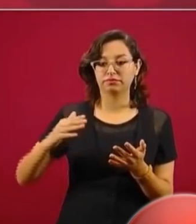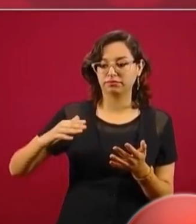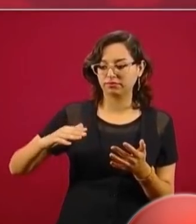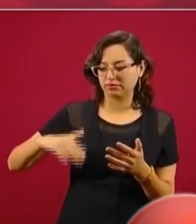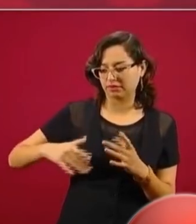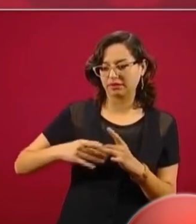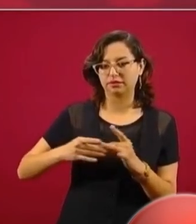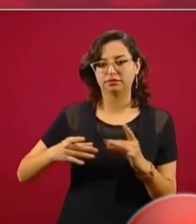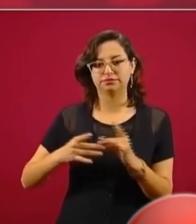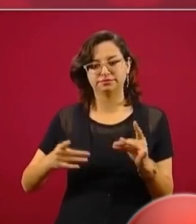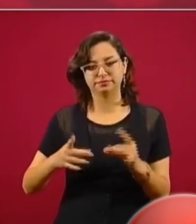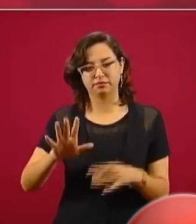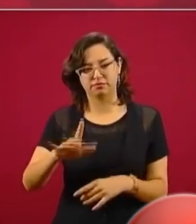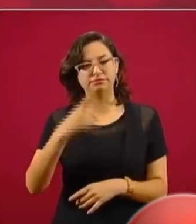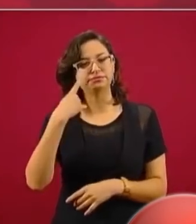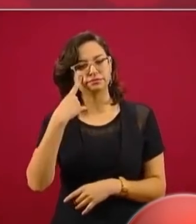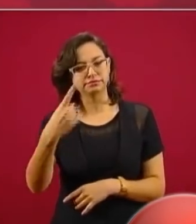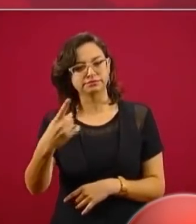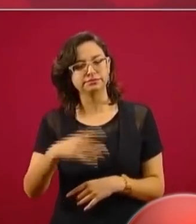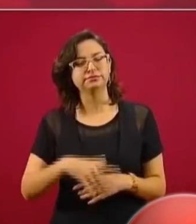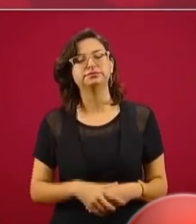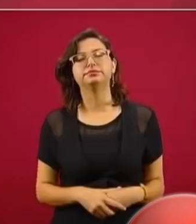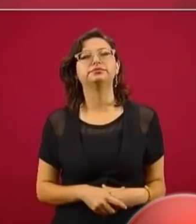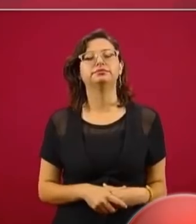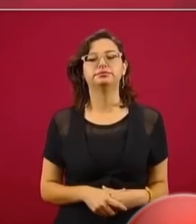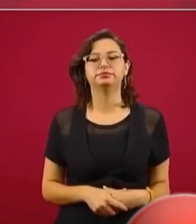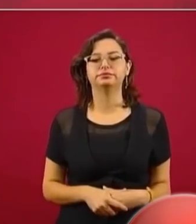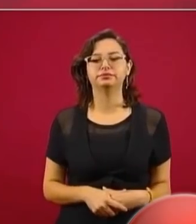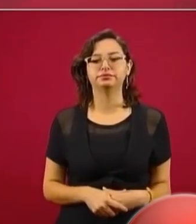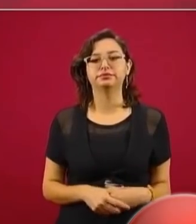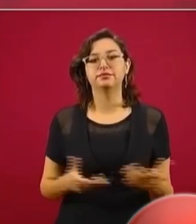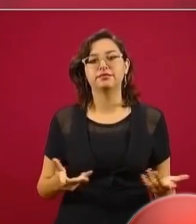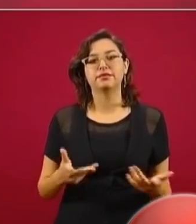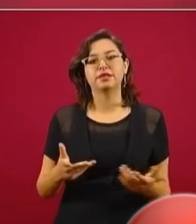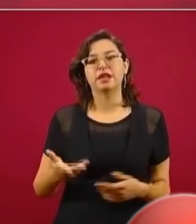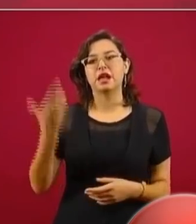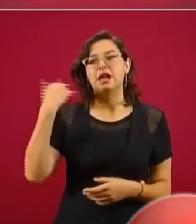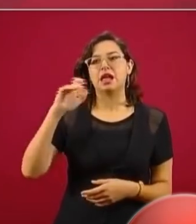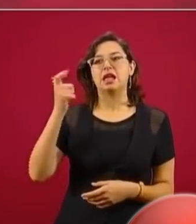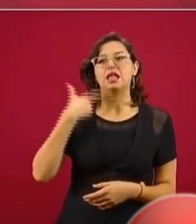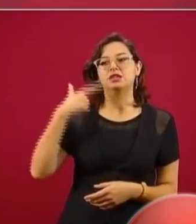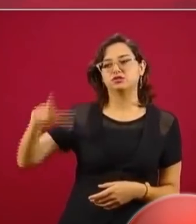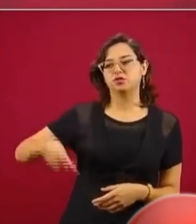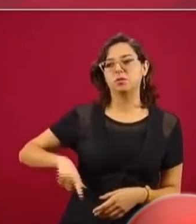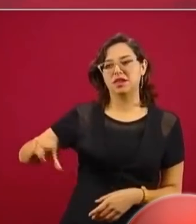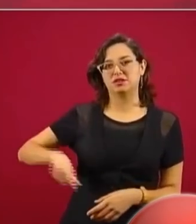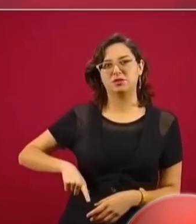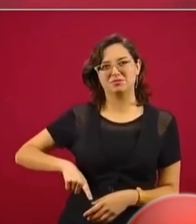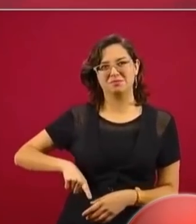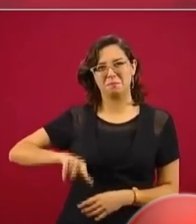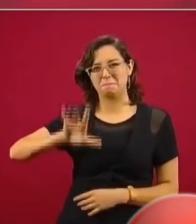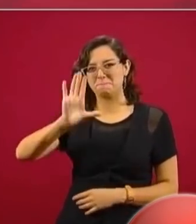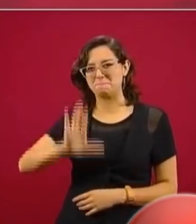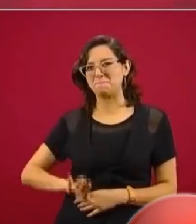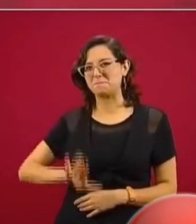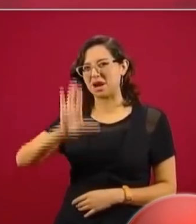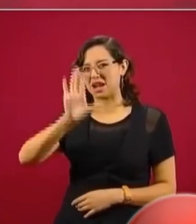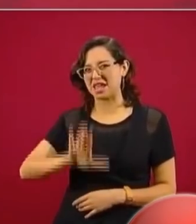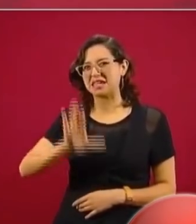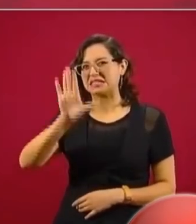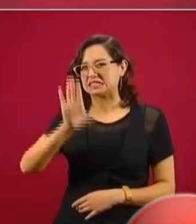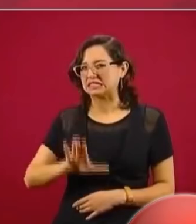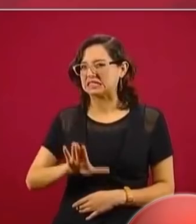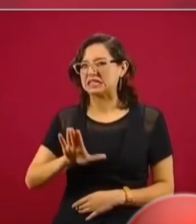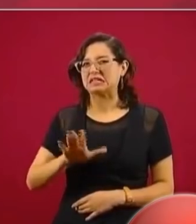Miren, antes el gobierno, por eso hablaba yo del elefante reumático, que costaba trabajo y